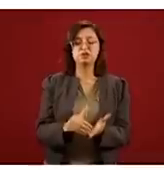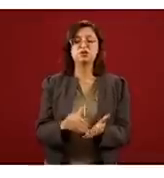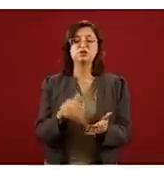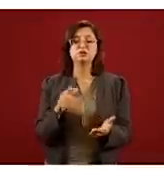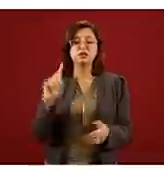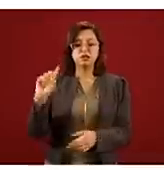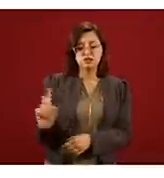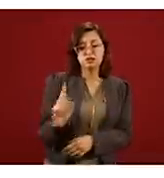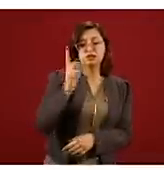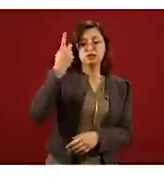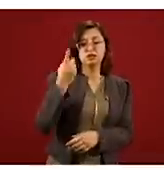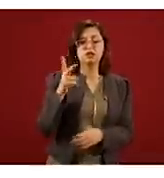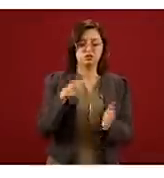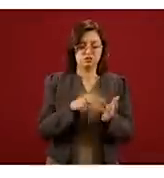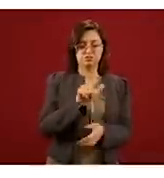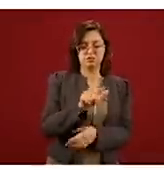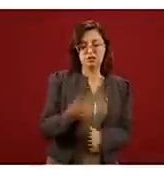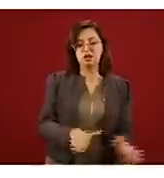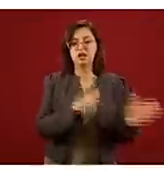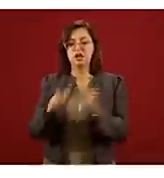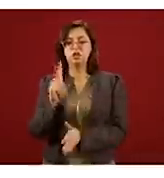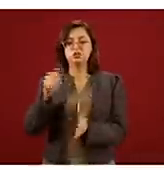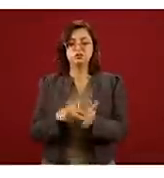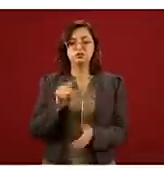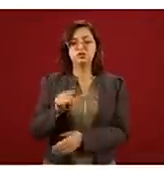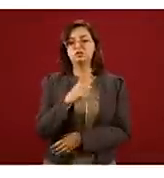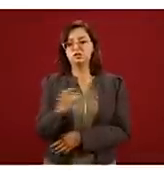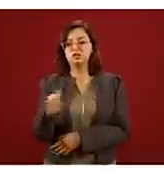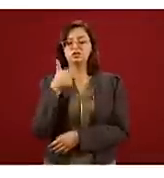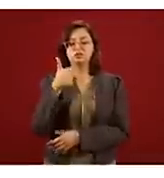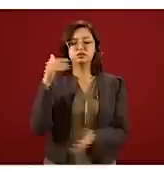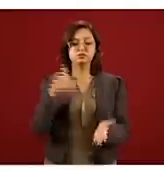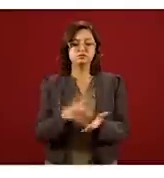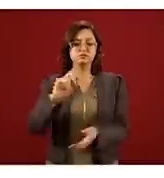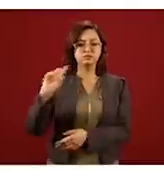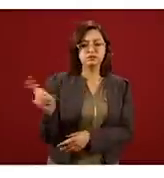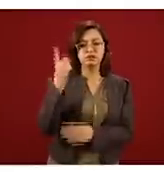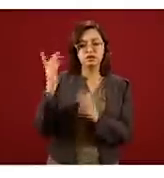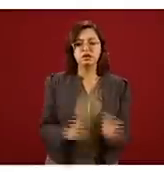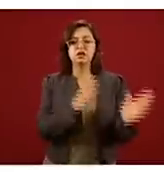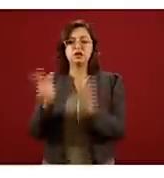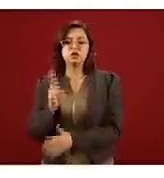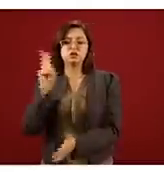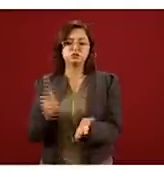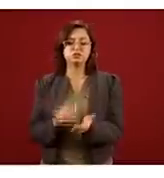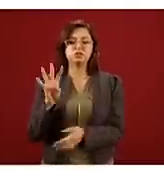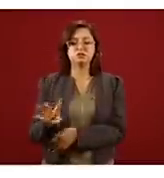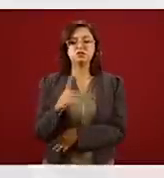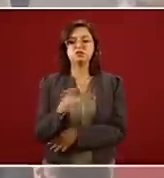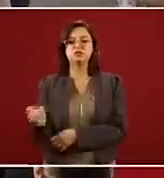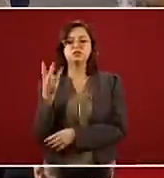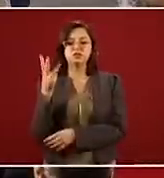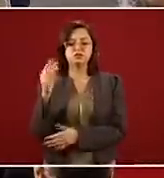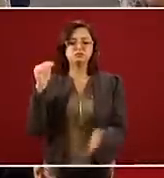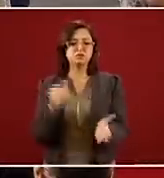2017, 106 mil 2018, 103 mil 700 millones